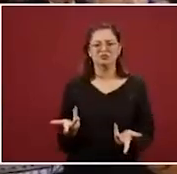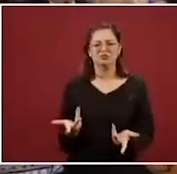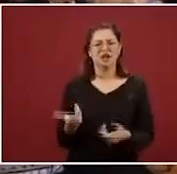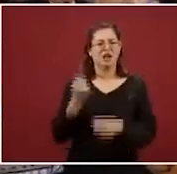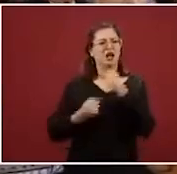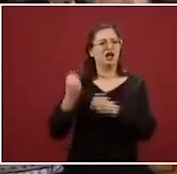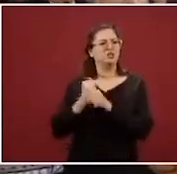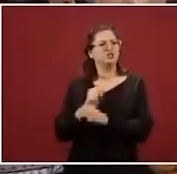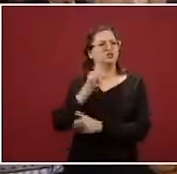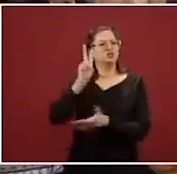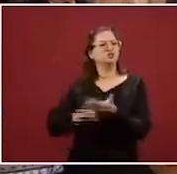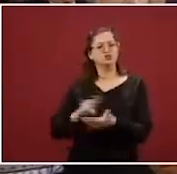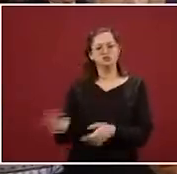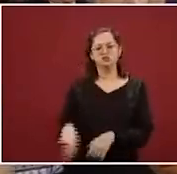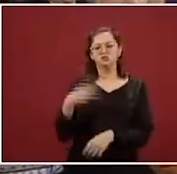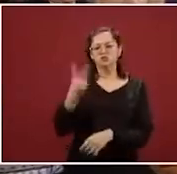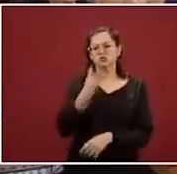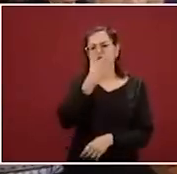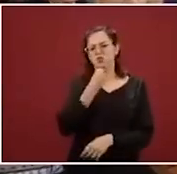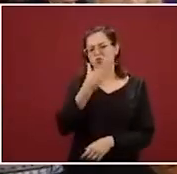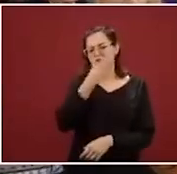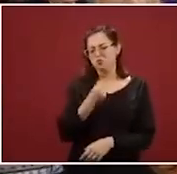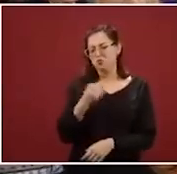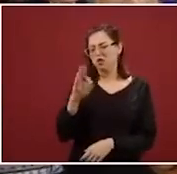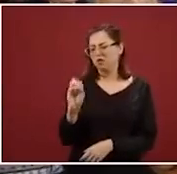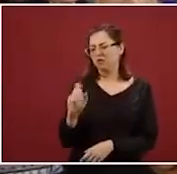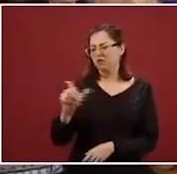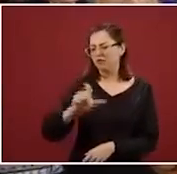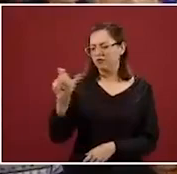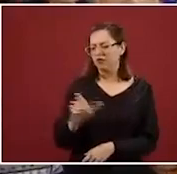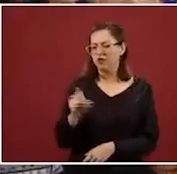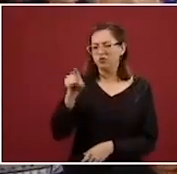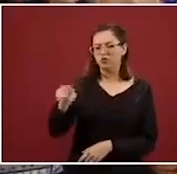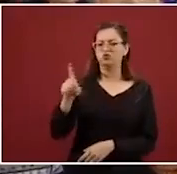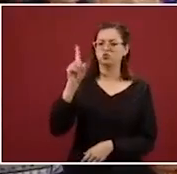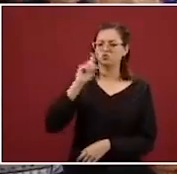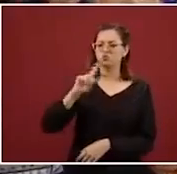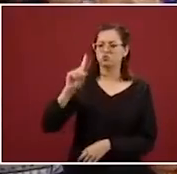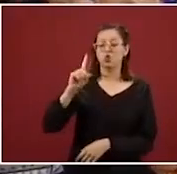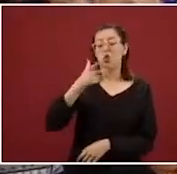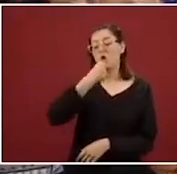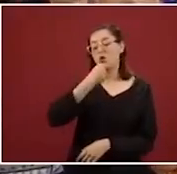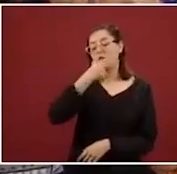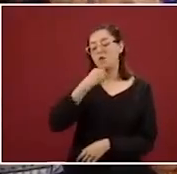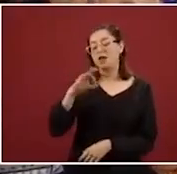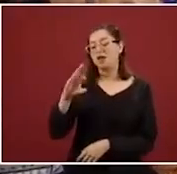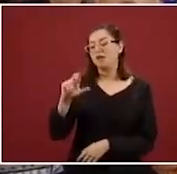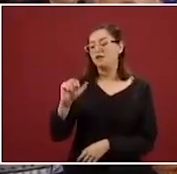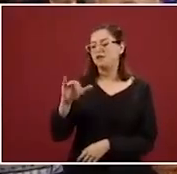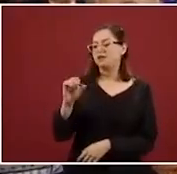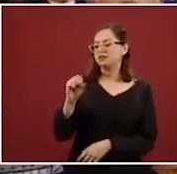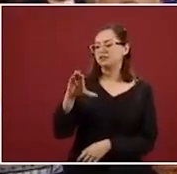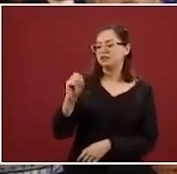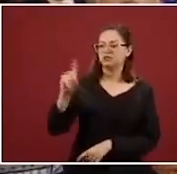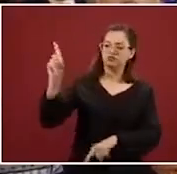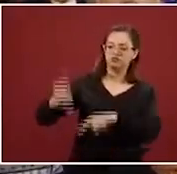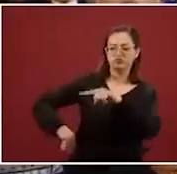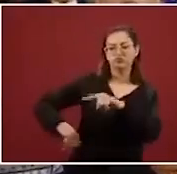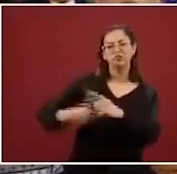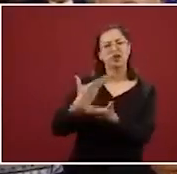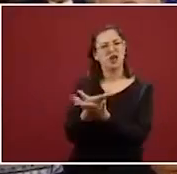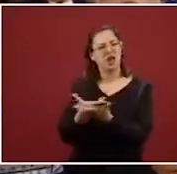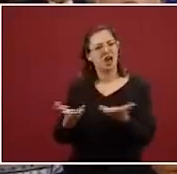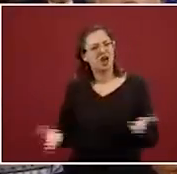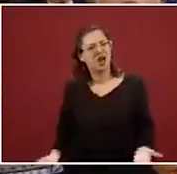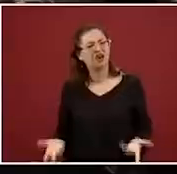en el 2002 Vicente Fox cesó de la dirección de Notimex a Francisco Ortiz Pinchetti. Y en este